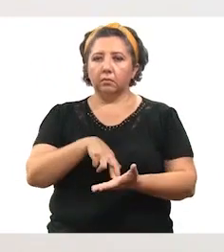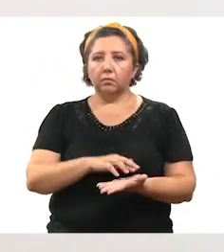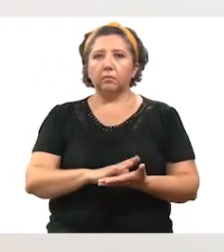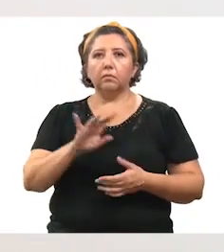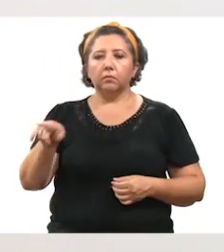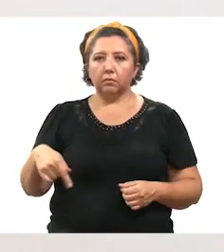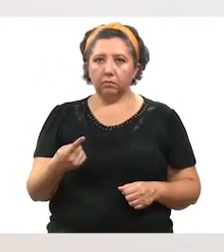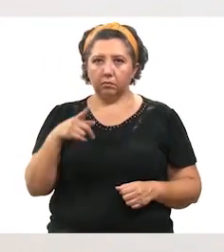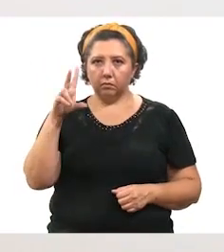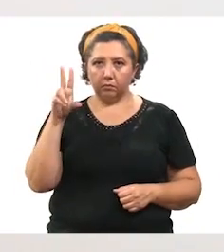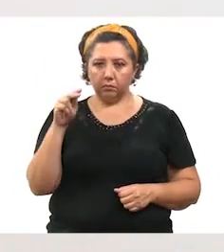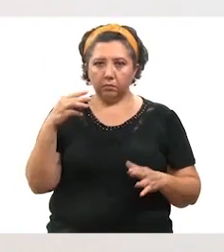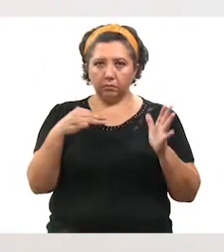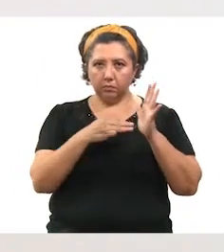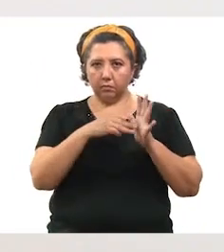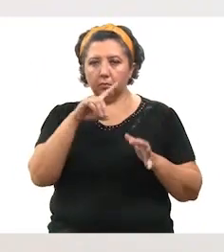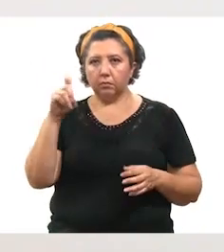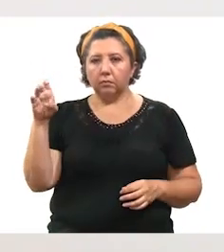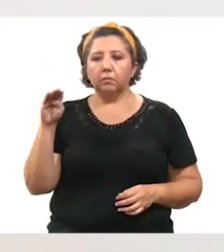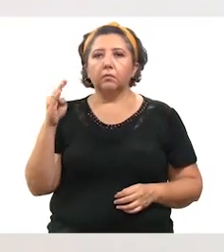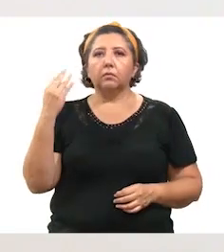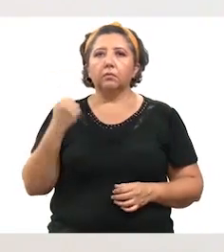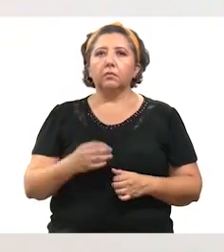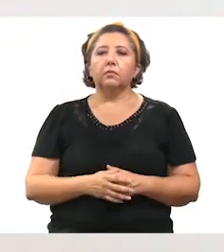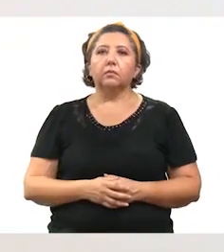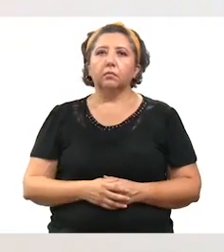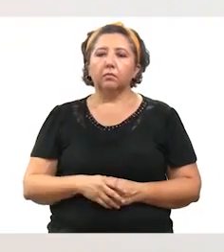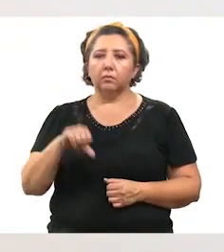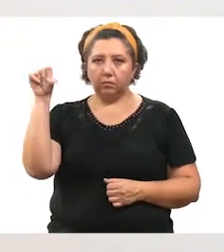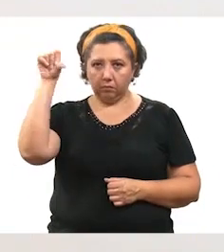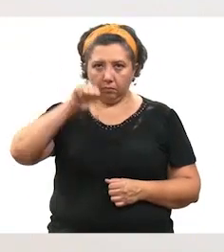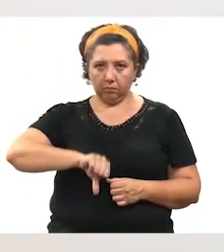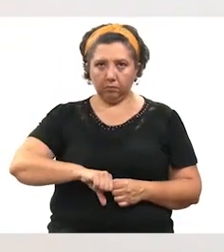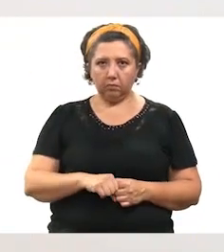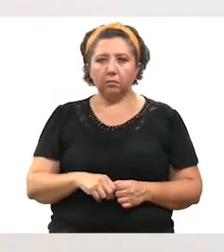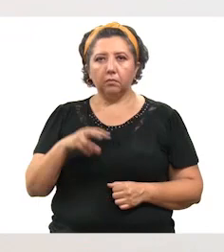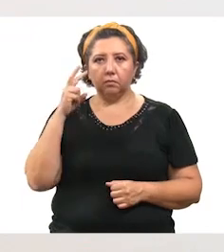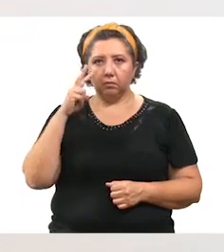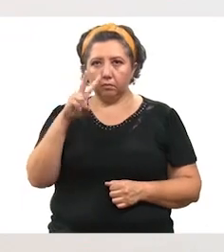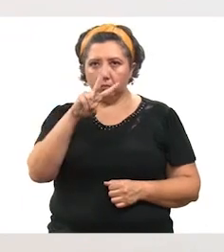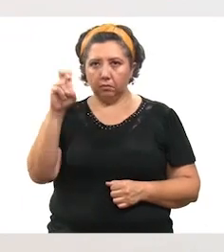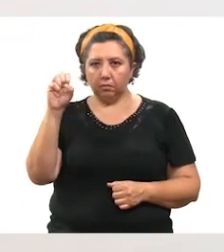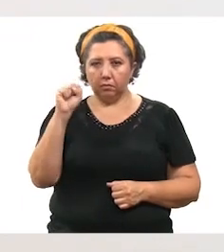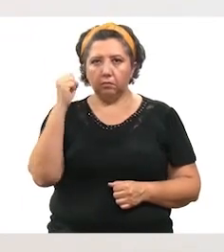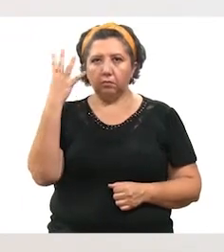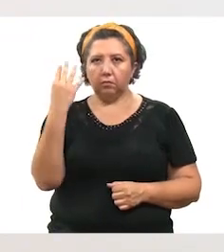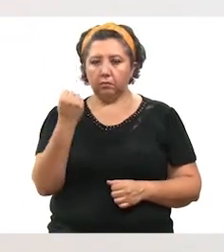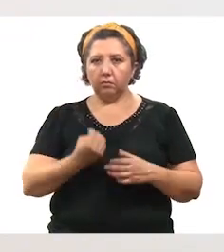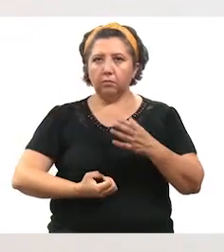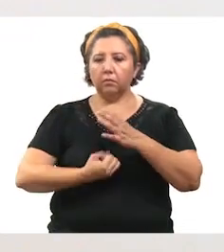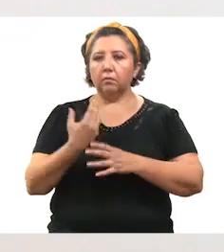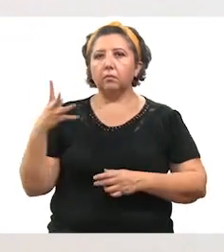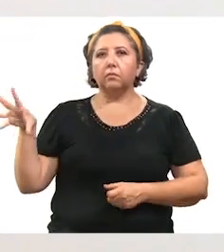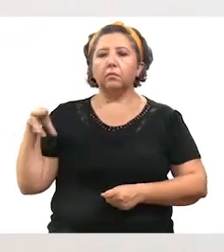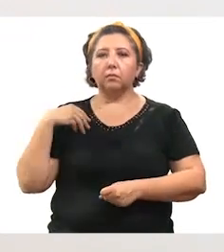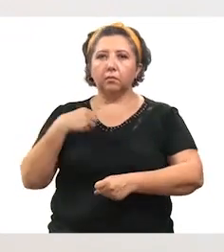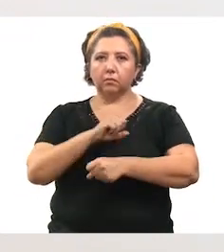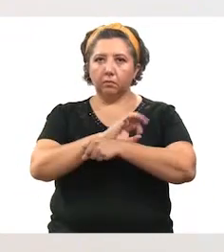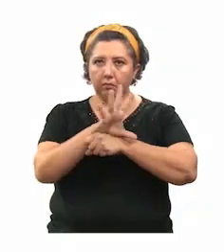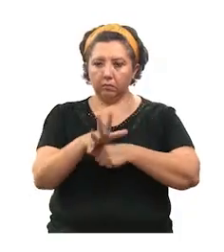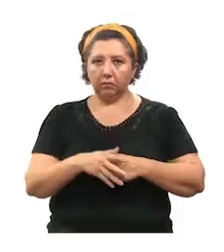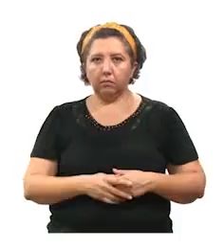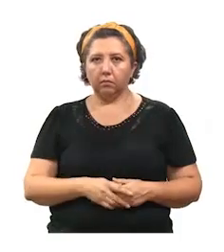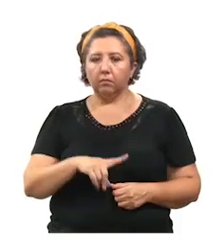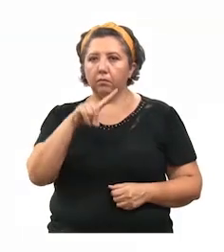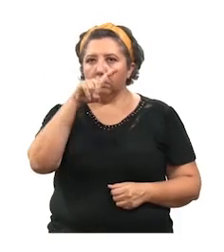contagios registrados, que son 80.199. Hoy se detectaron 269 nuevos contagios de